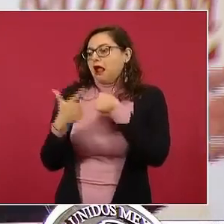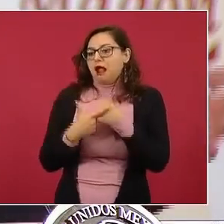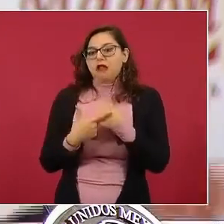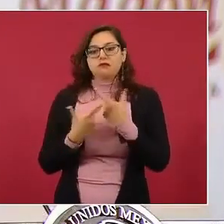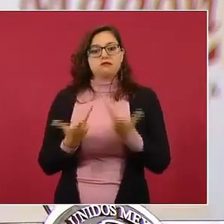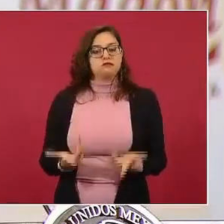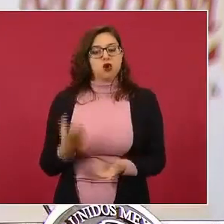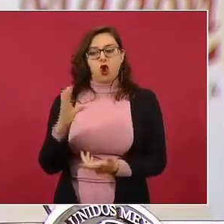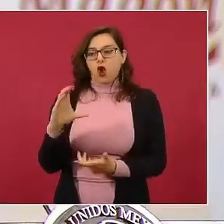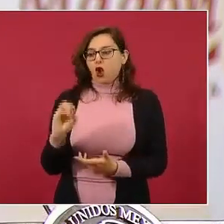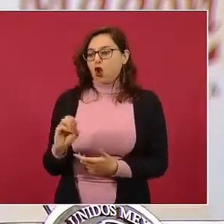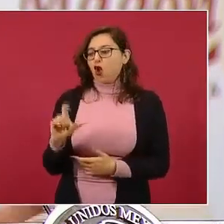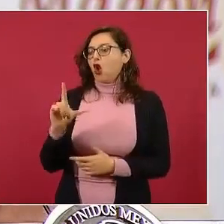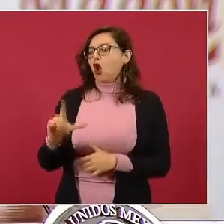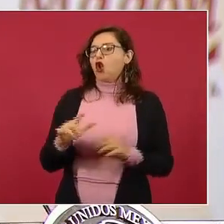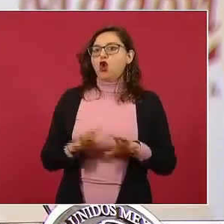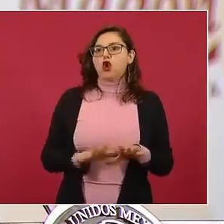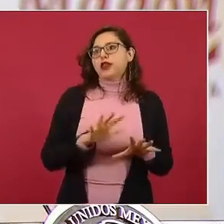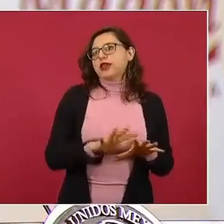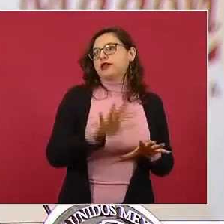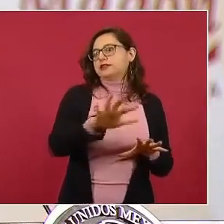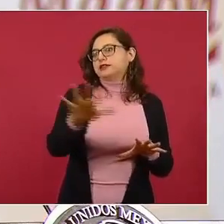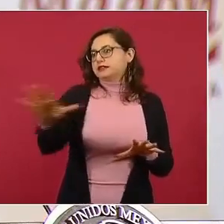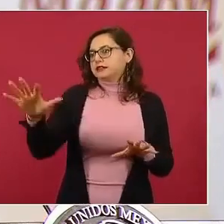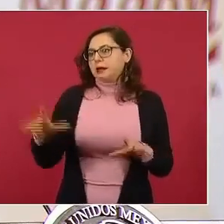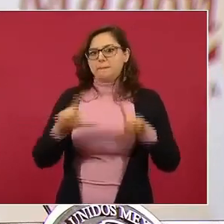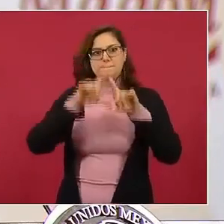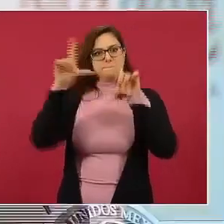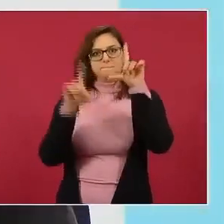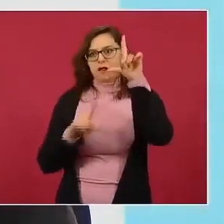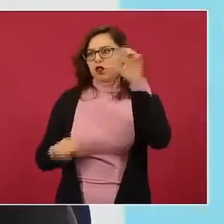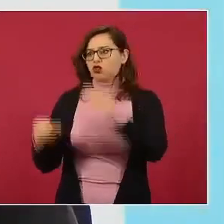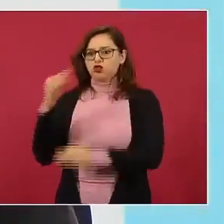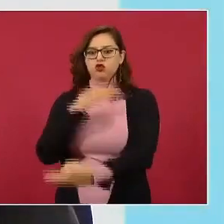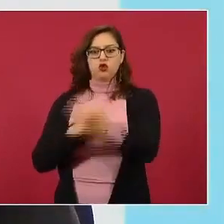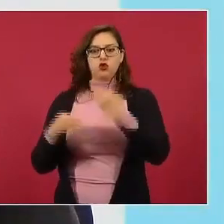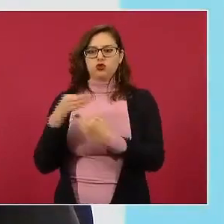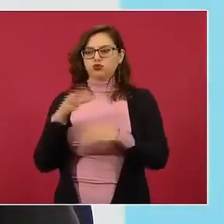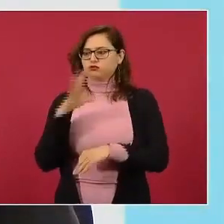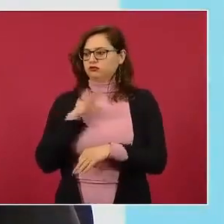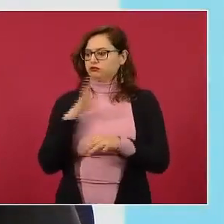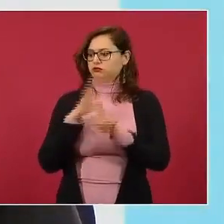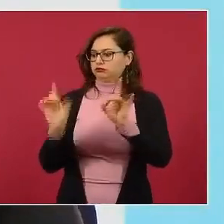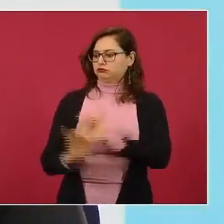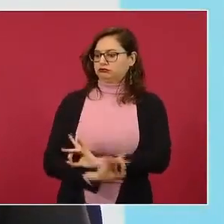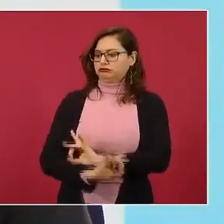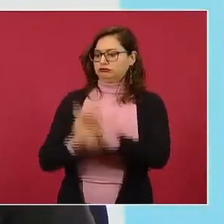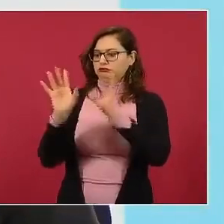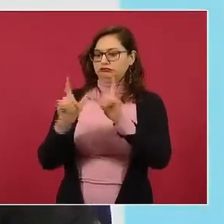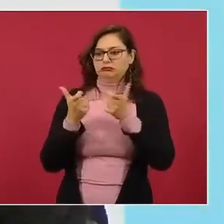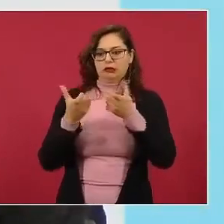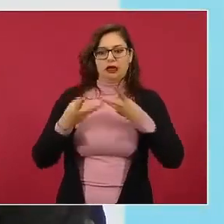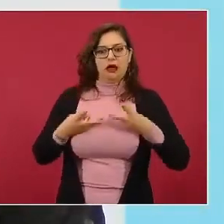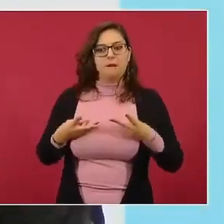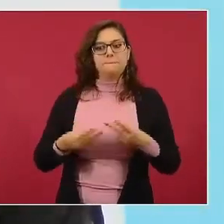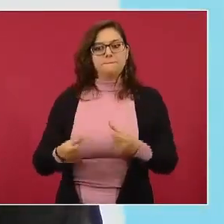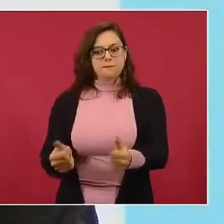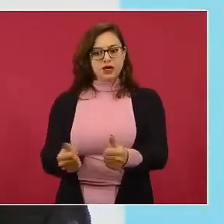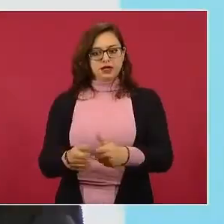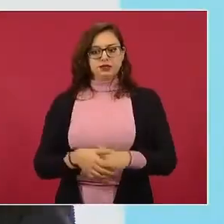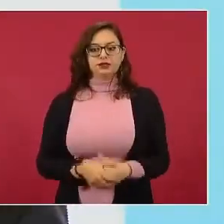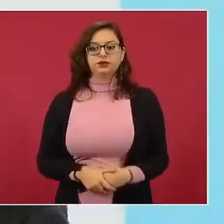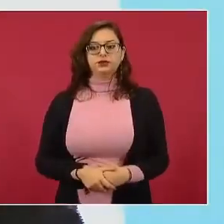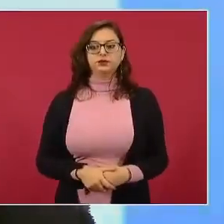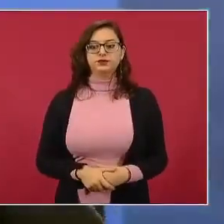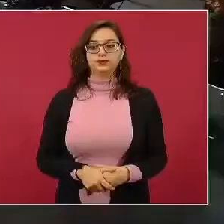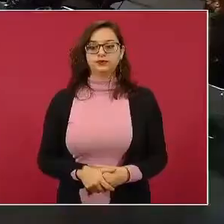las colonias periféricas y en todas las colonias de todo el país, de todas las grandes ciudades, medianas y pequeñas ciudades. Si le pasamos por